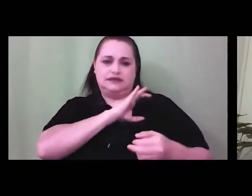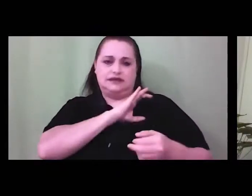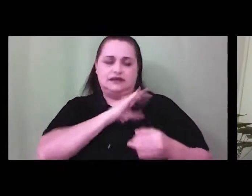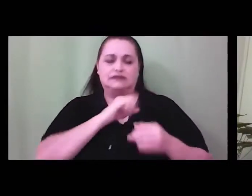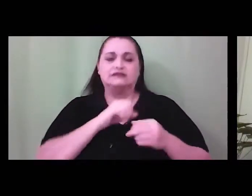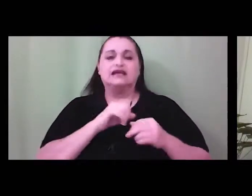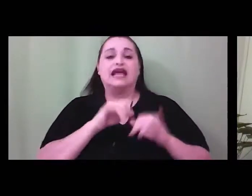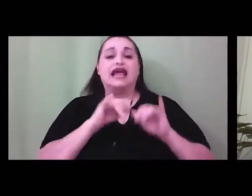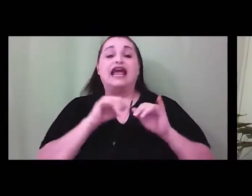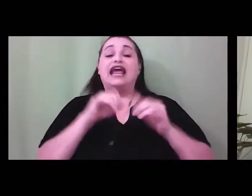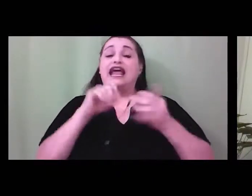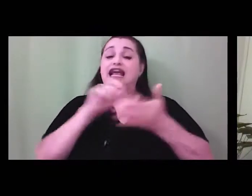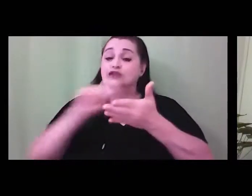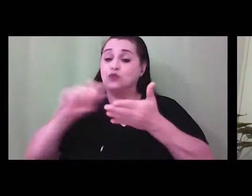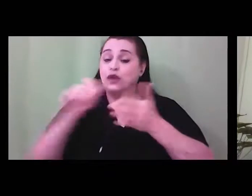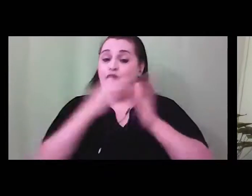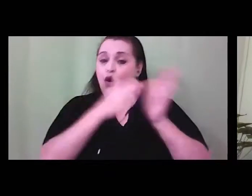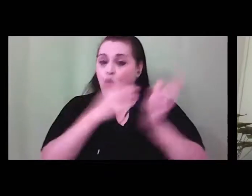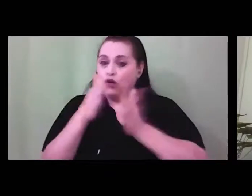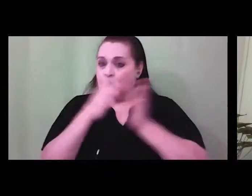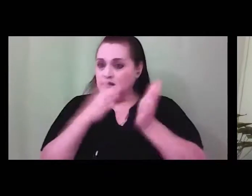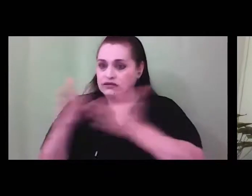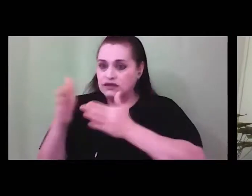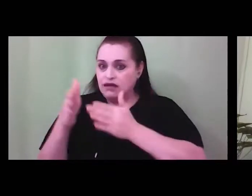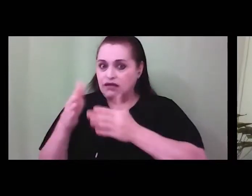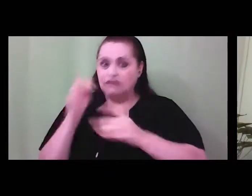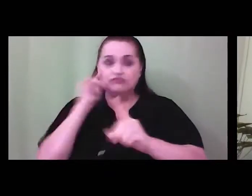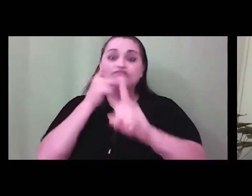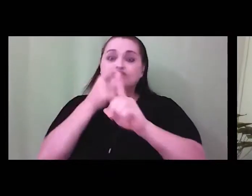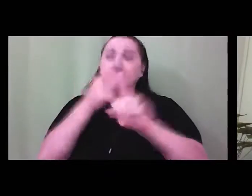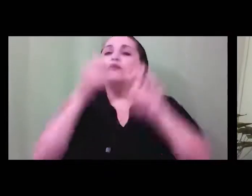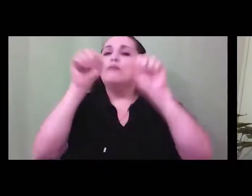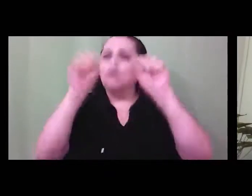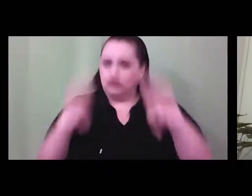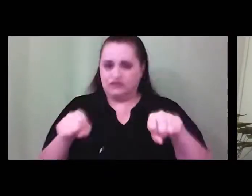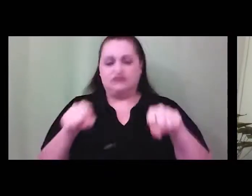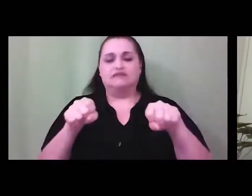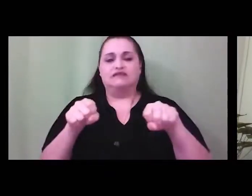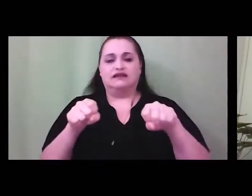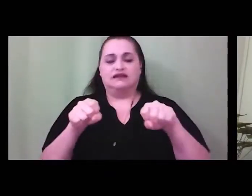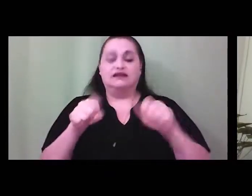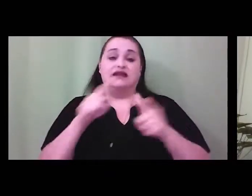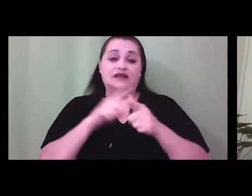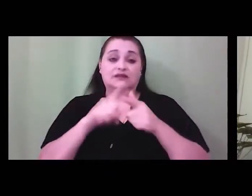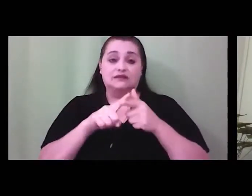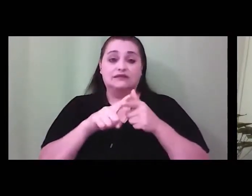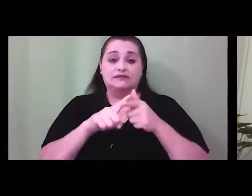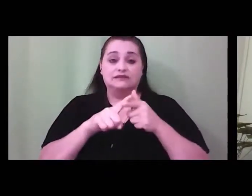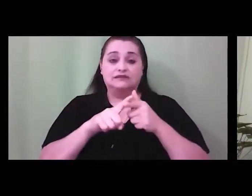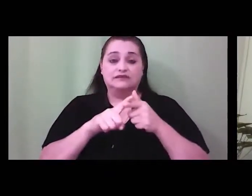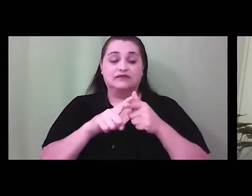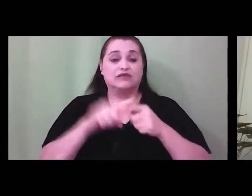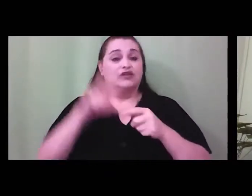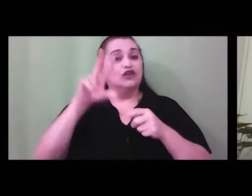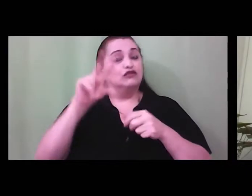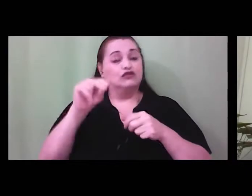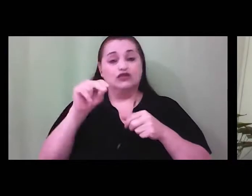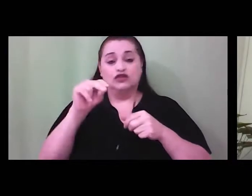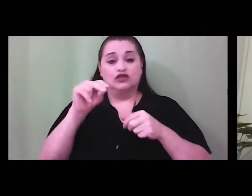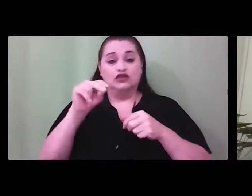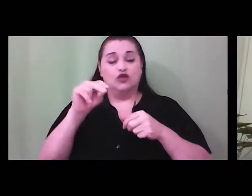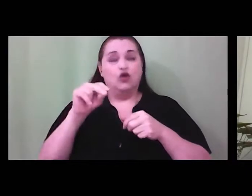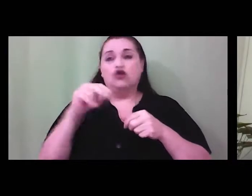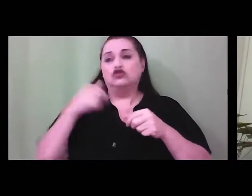es una escuela organizada para que esto sea posible. Entonces, no es que